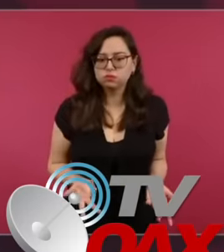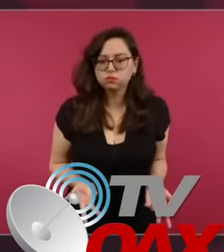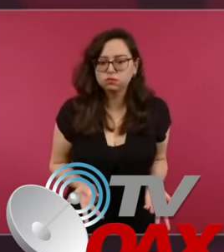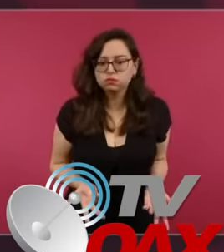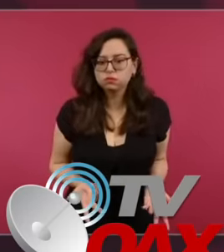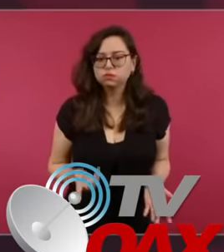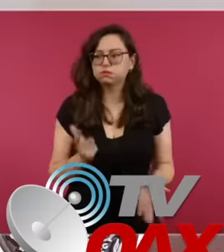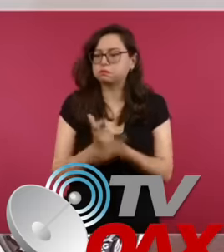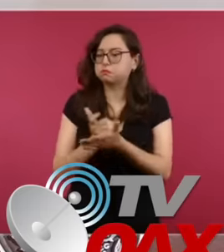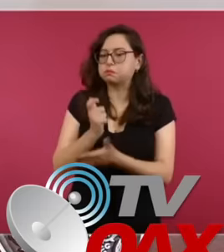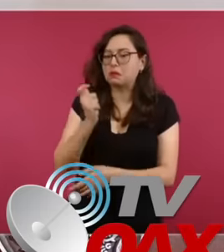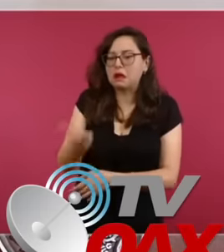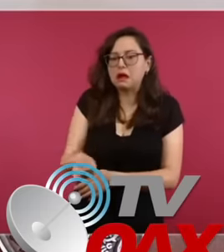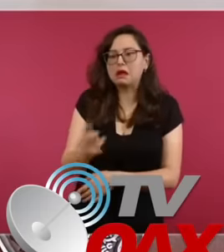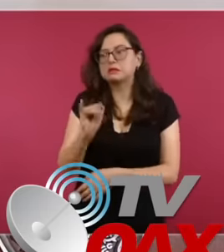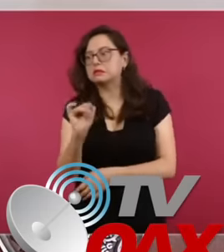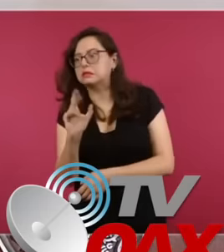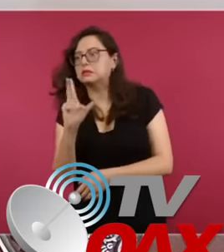el pago